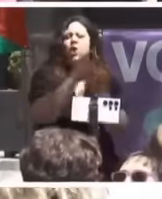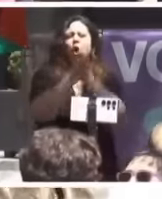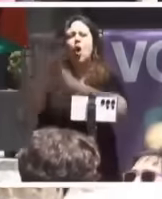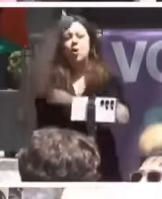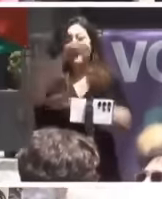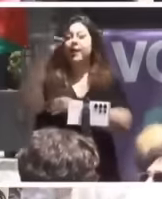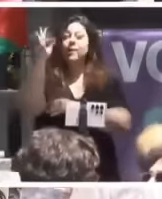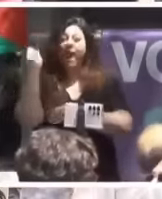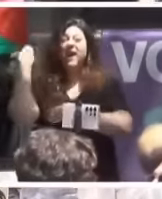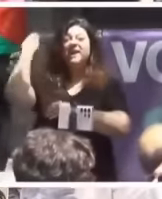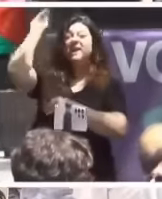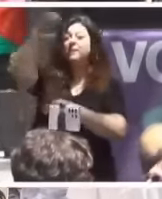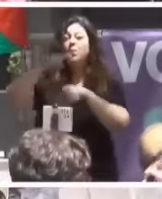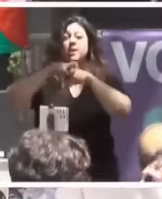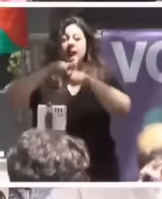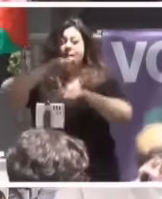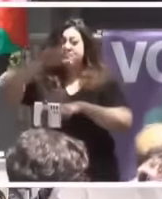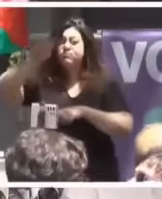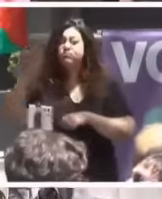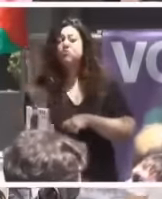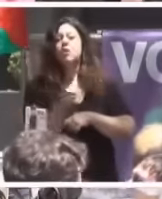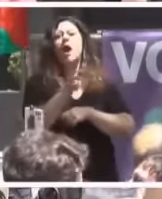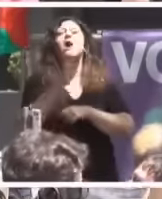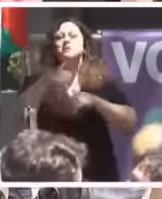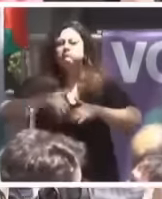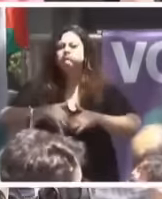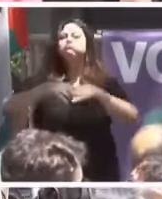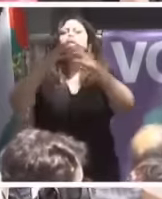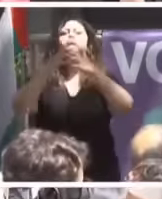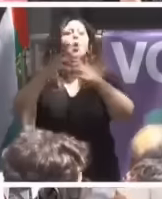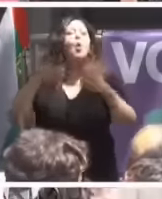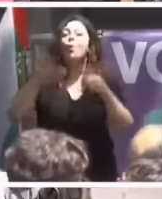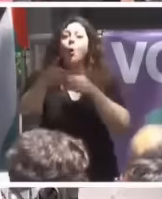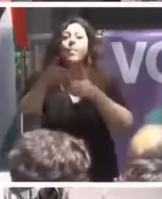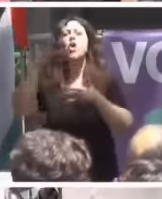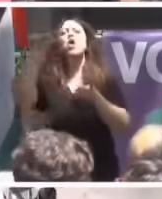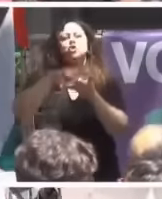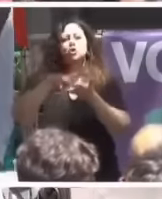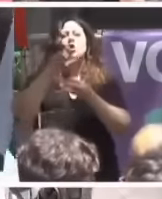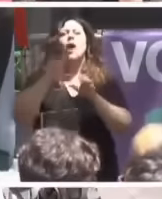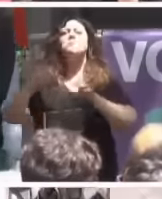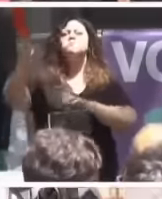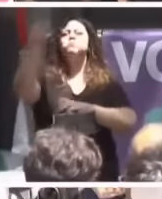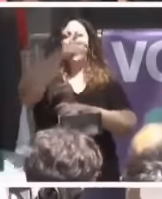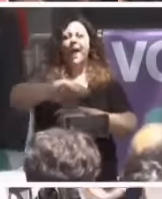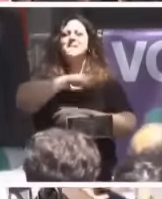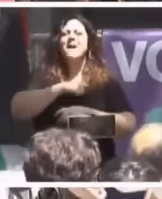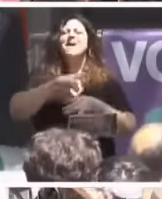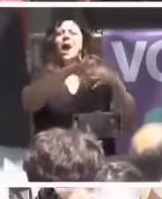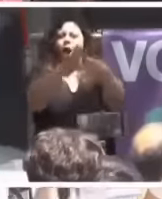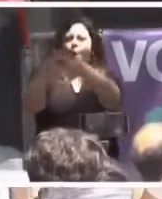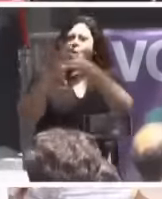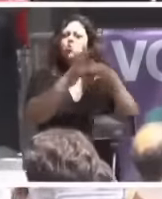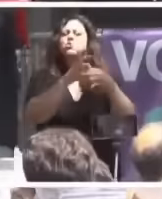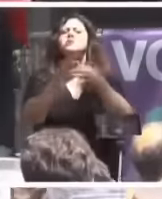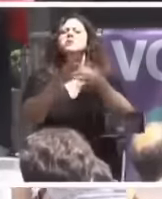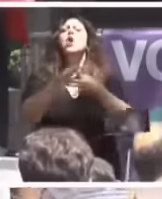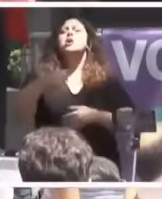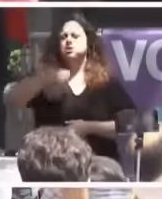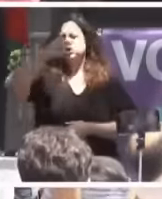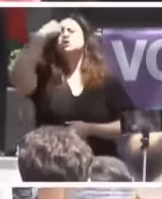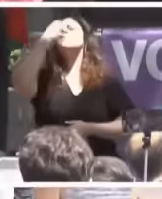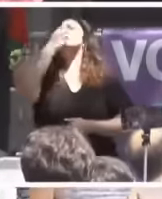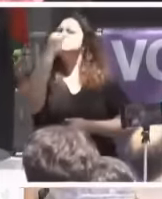esa república plurinacional se va a construir cuando los pueblos de España nos demos la mano. Yo sé muy